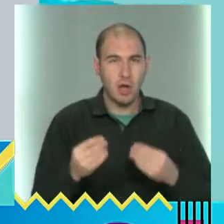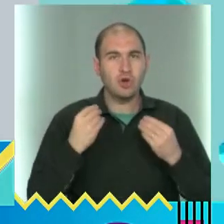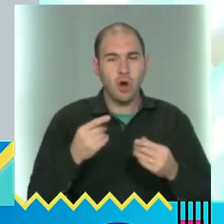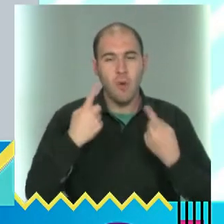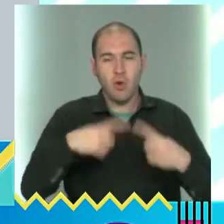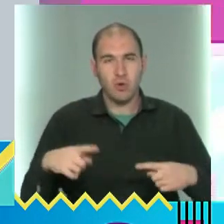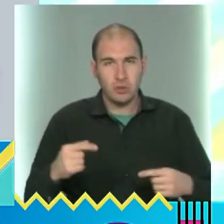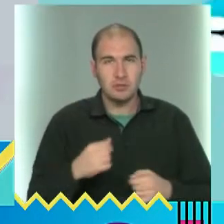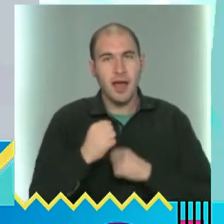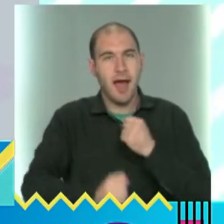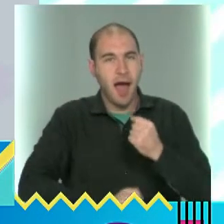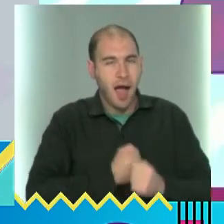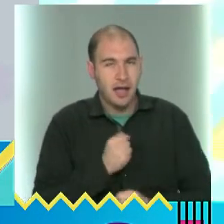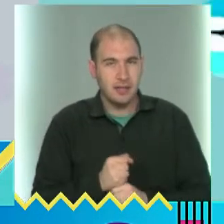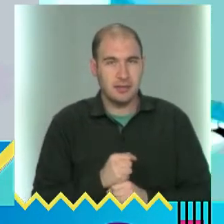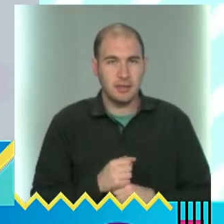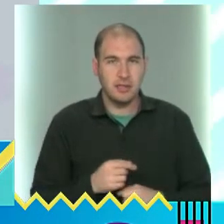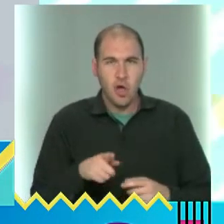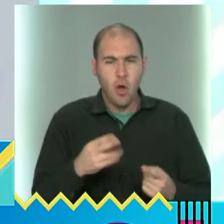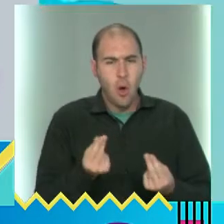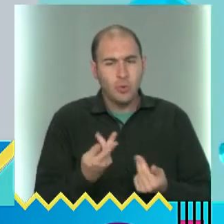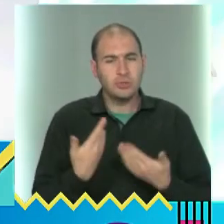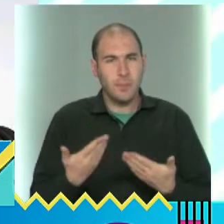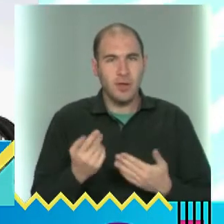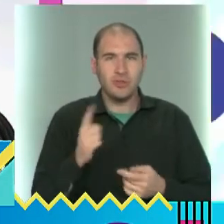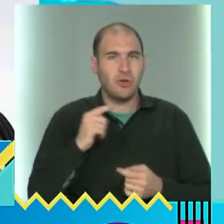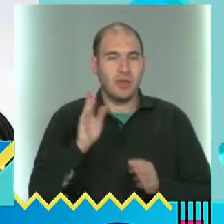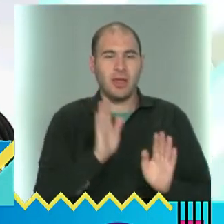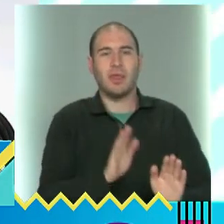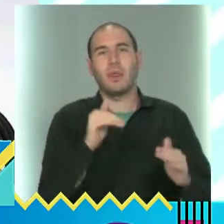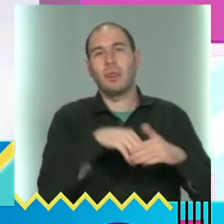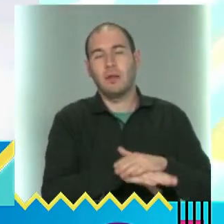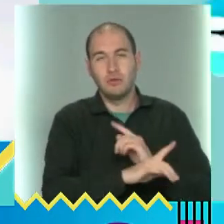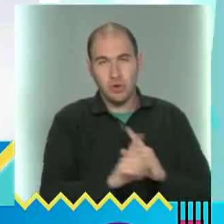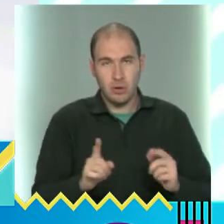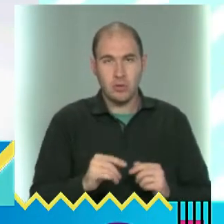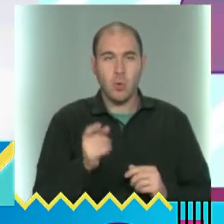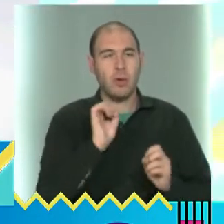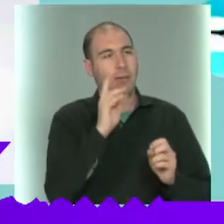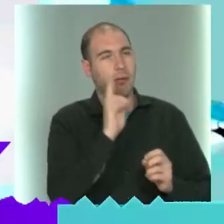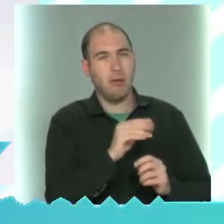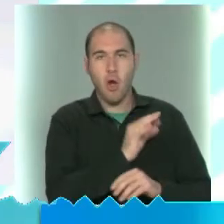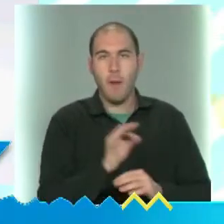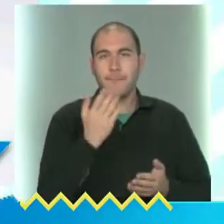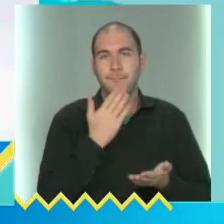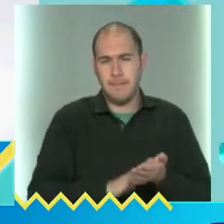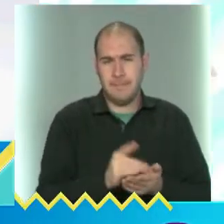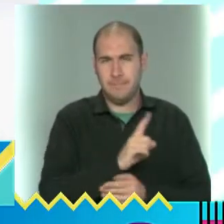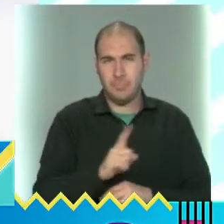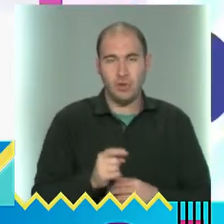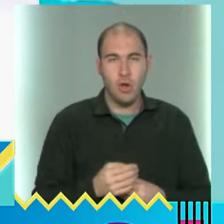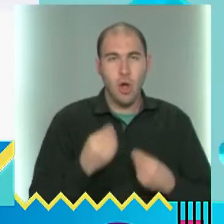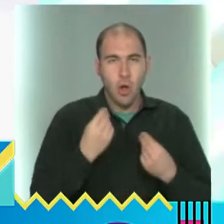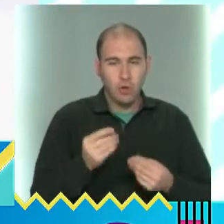esos productos hasta que sean utilizados, que no se queden en un estante solamente de adorno o en papel.